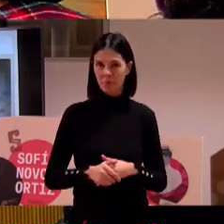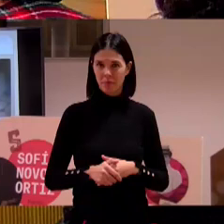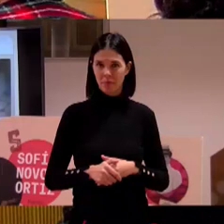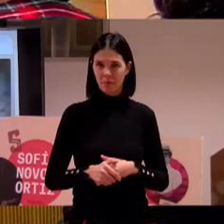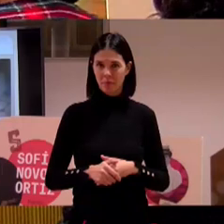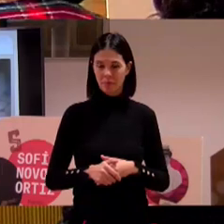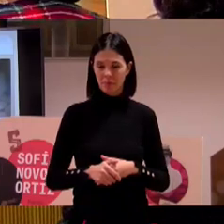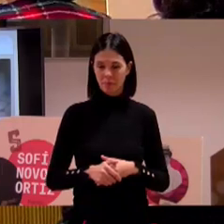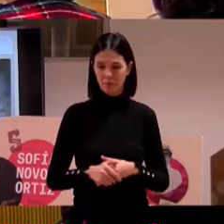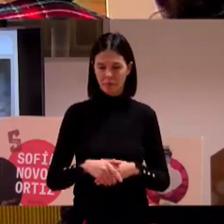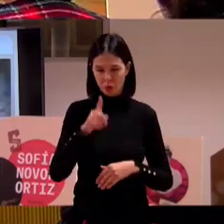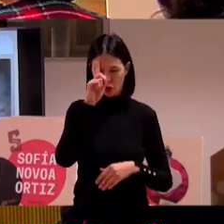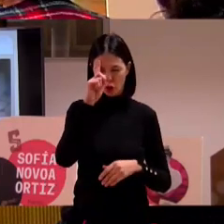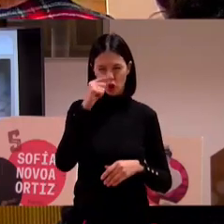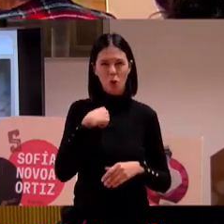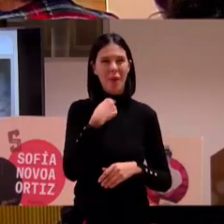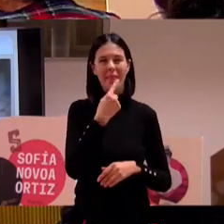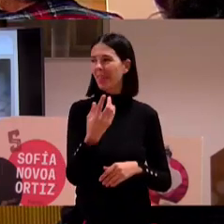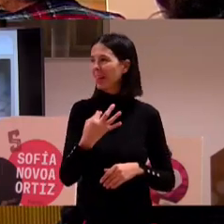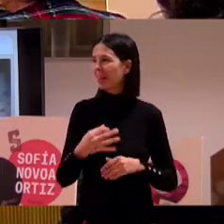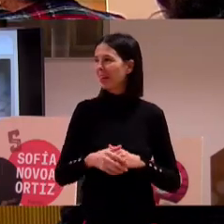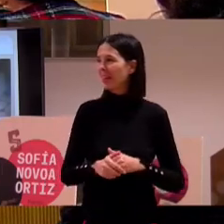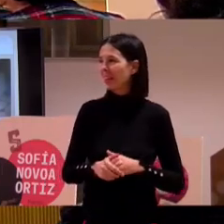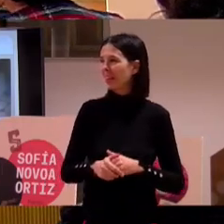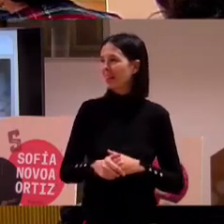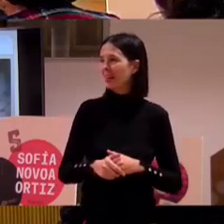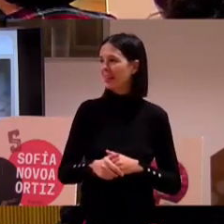¿A qué venía esto?